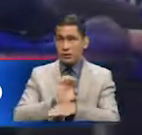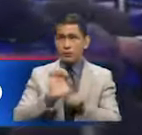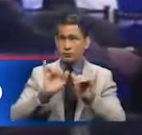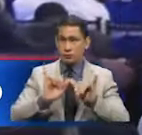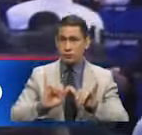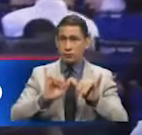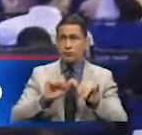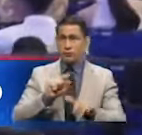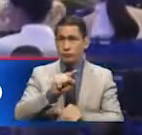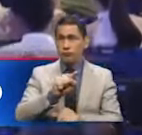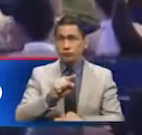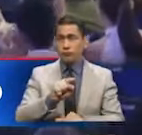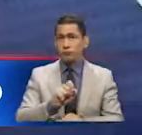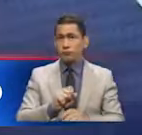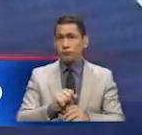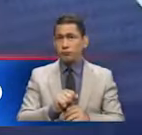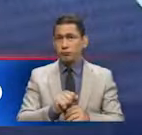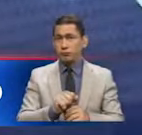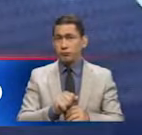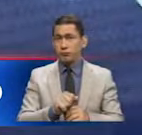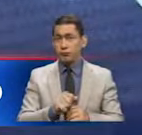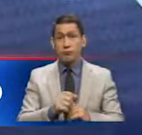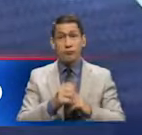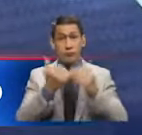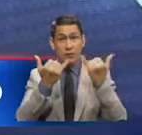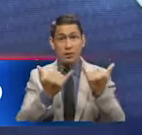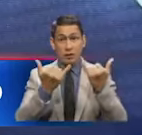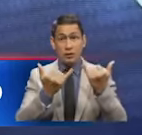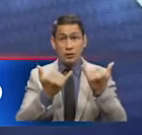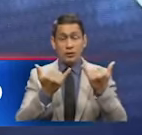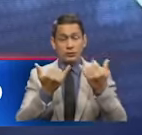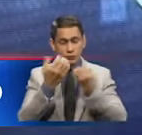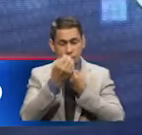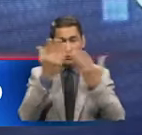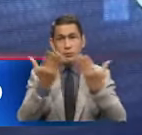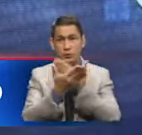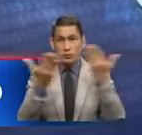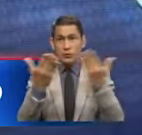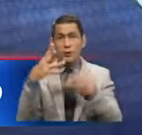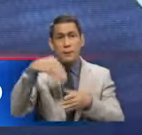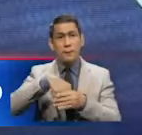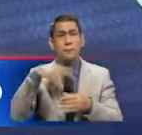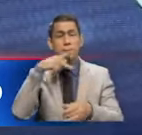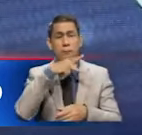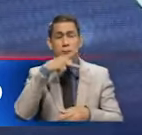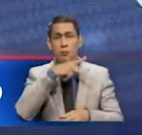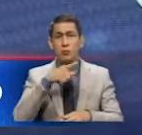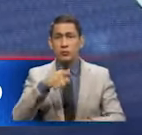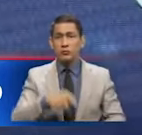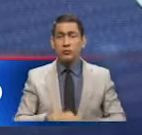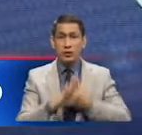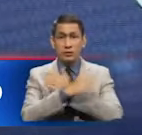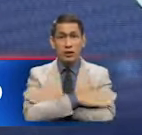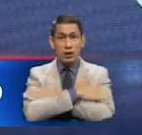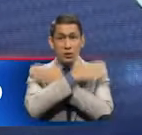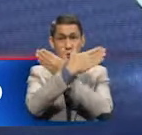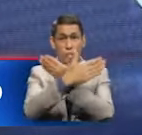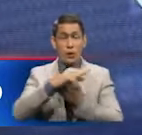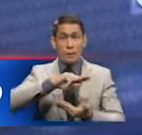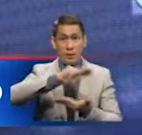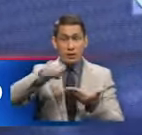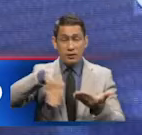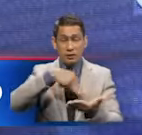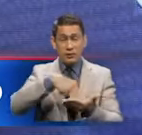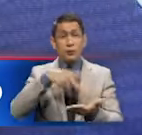ustedes que están en esta transmisión que nosotros estamos llevando directamente desde el Cantón Puerto Viejo. Un saludo a los manavitas, a